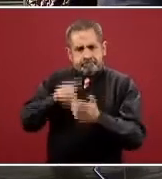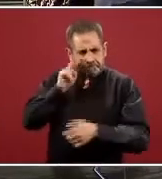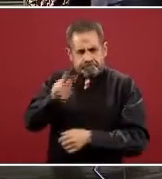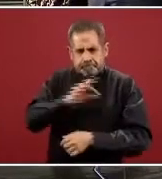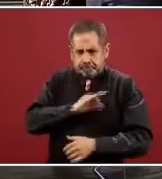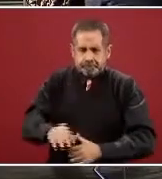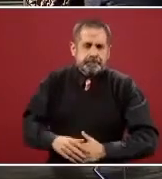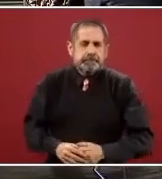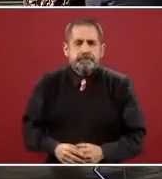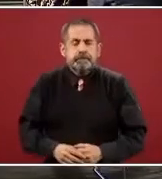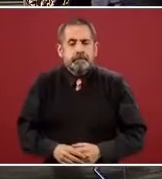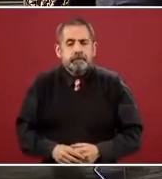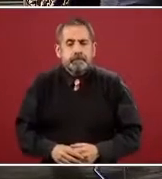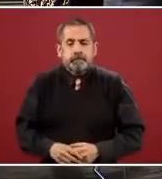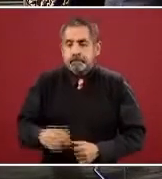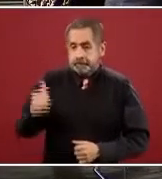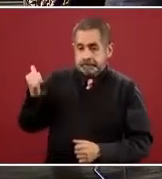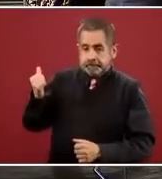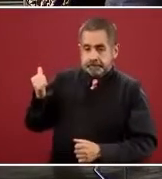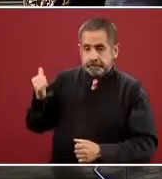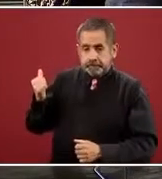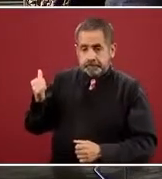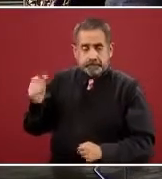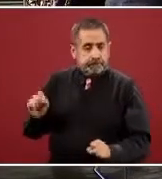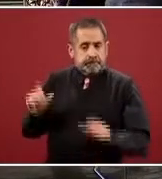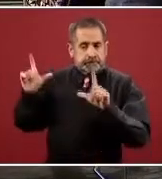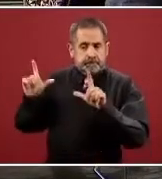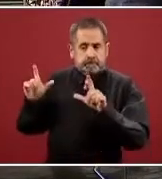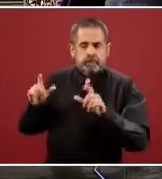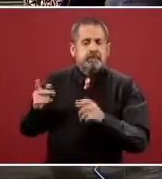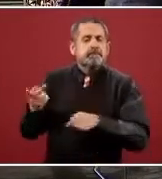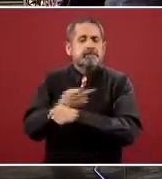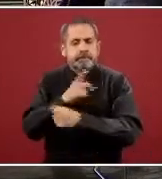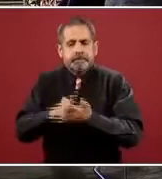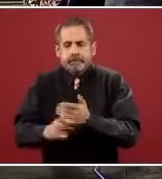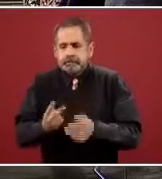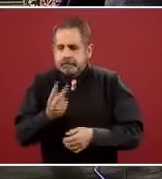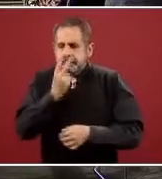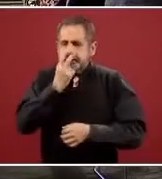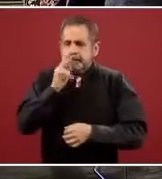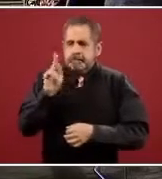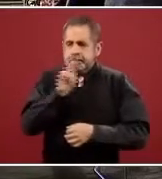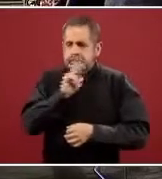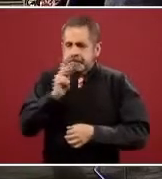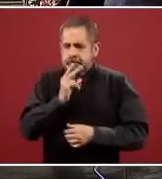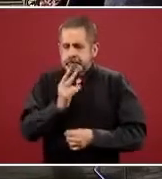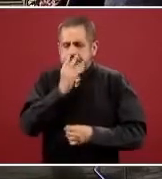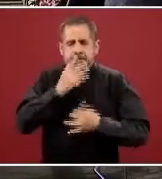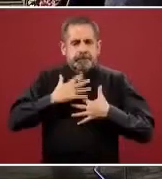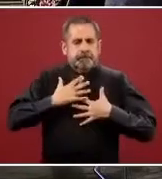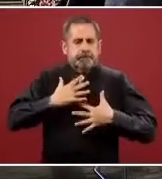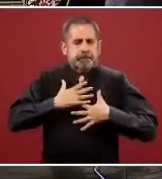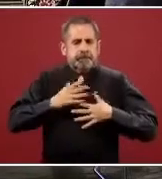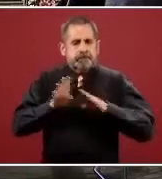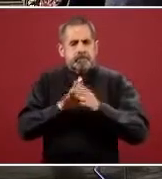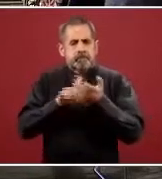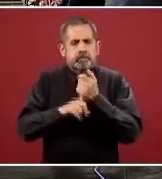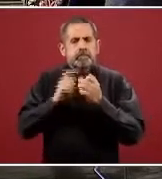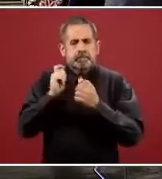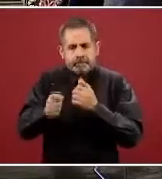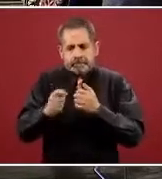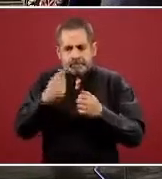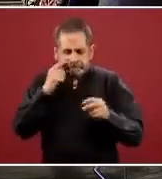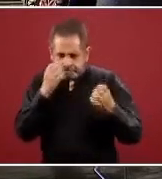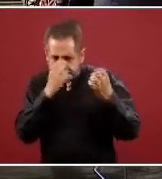siguiente, por favor. Y esta, ahora sí, un poco los ventiladores también en los servicios estatales de salud. Esto es un dato